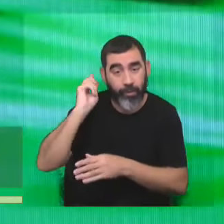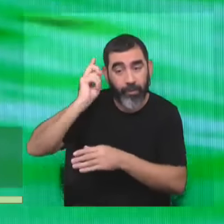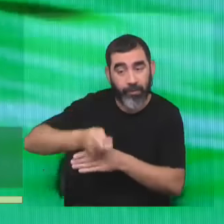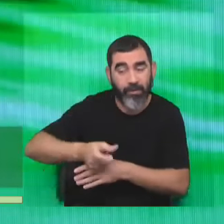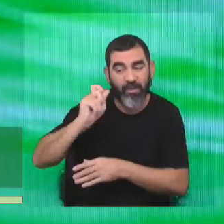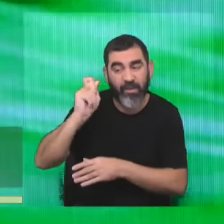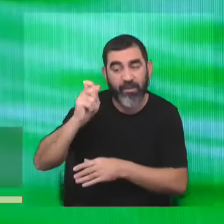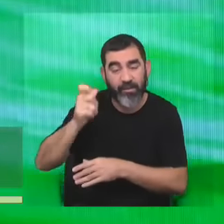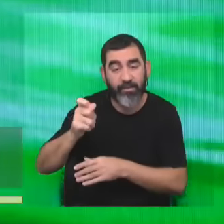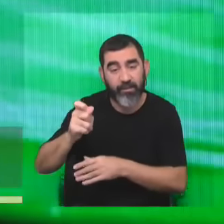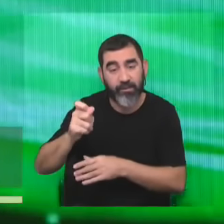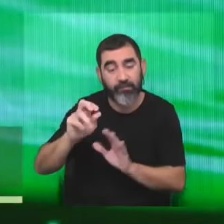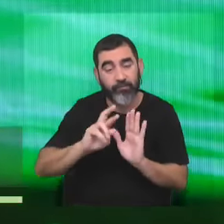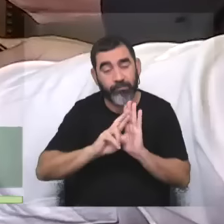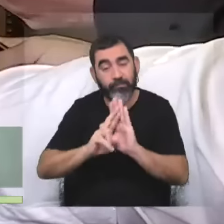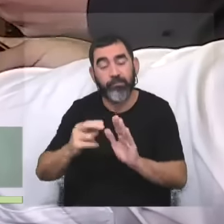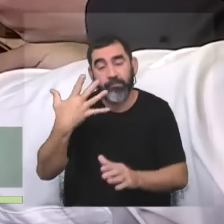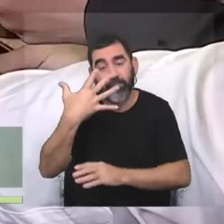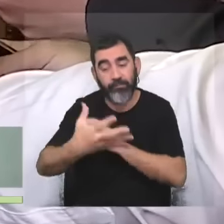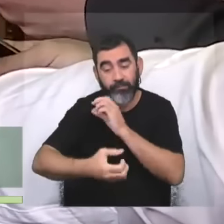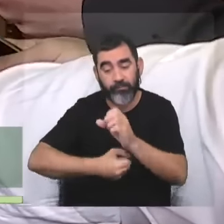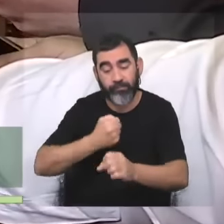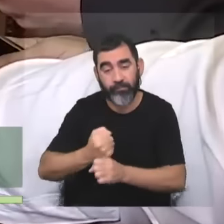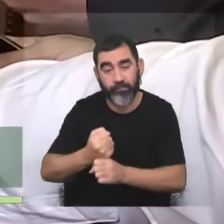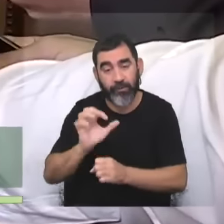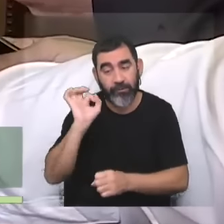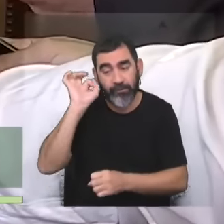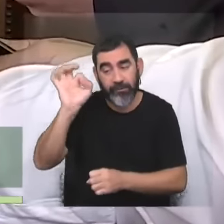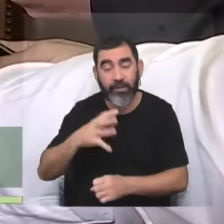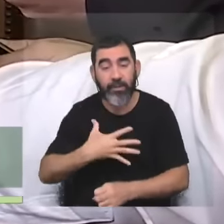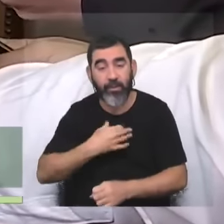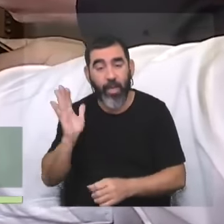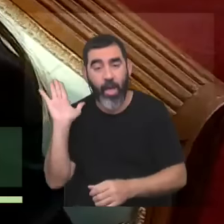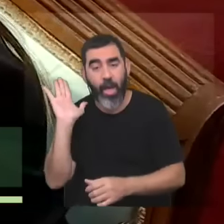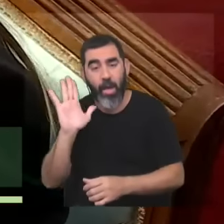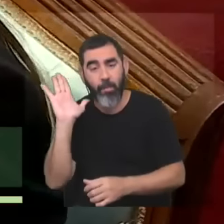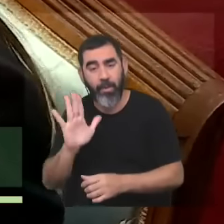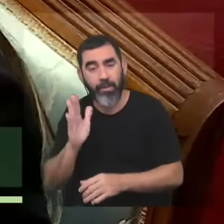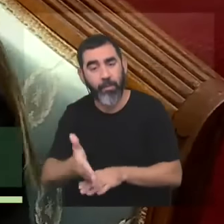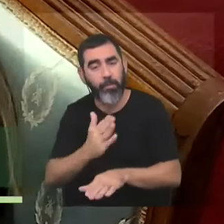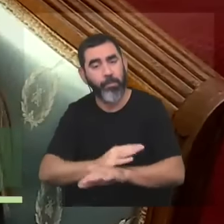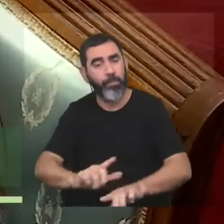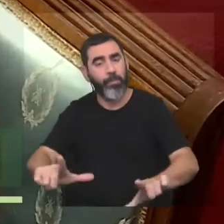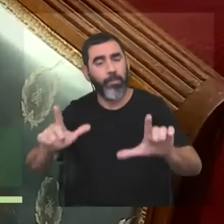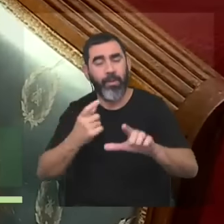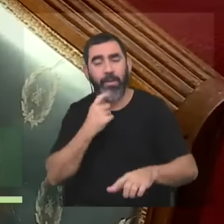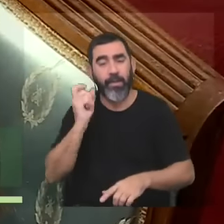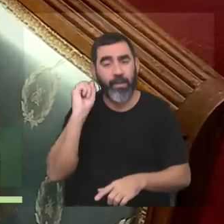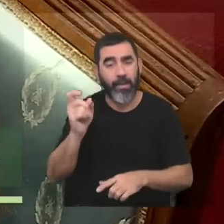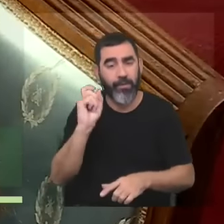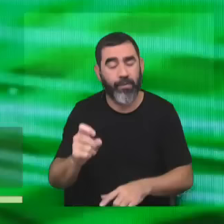Quiénes lo habrán de representar los próximos 5 años una senadora del partido Nacional amenaza públicamente a una precandidata del partido Colorado